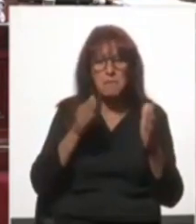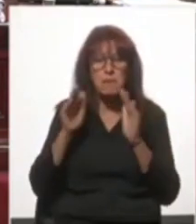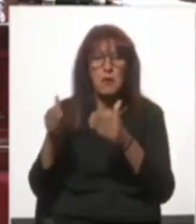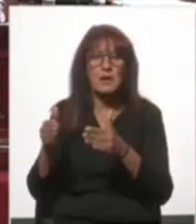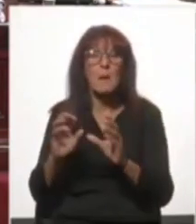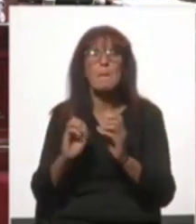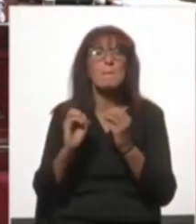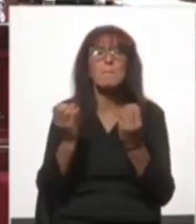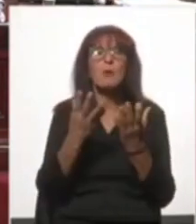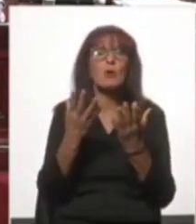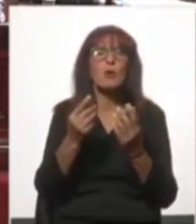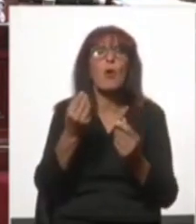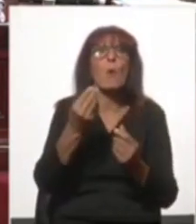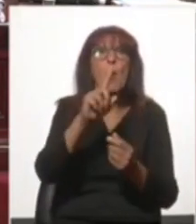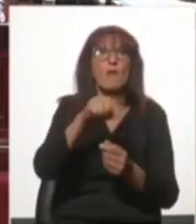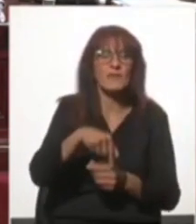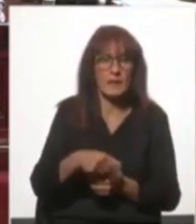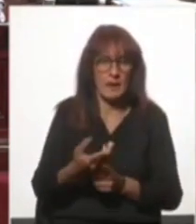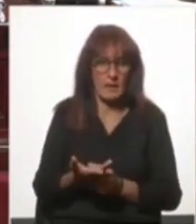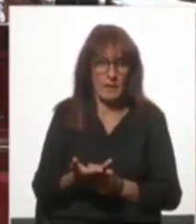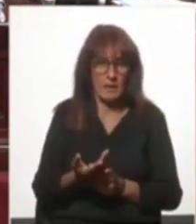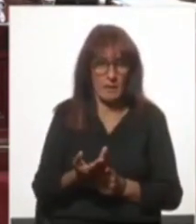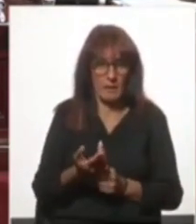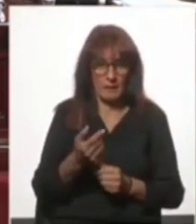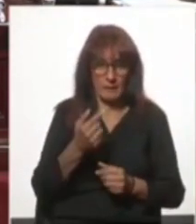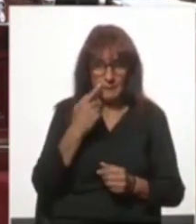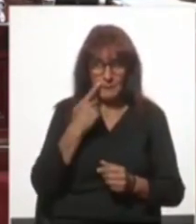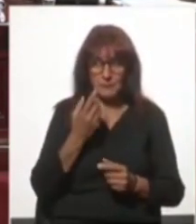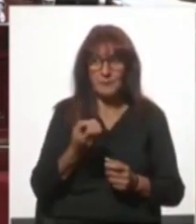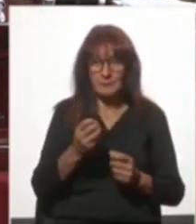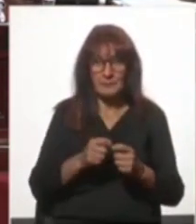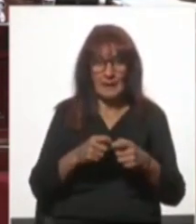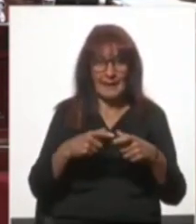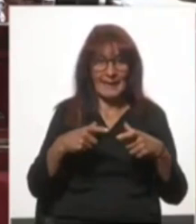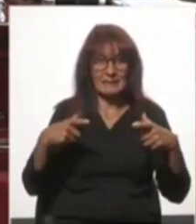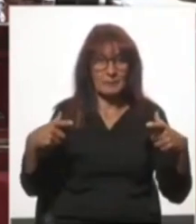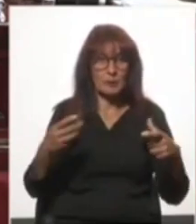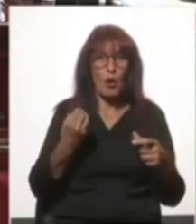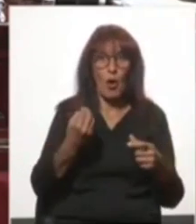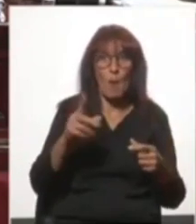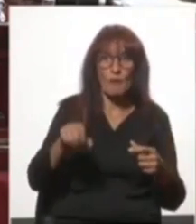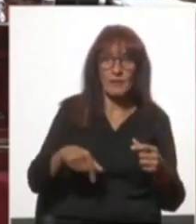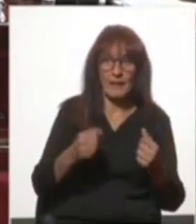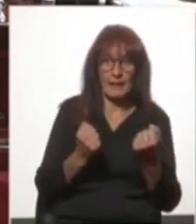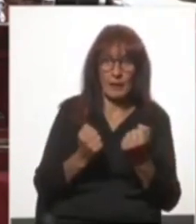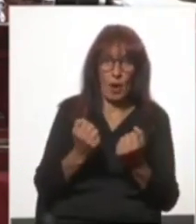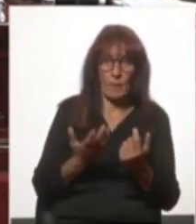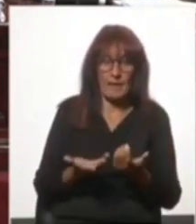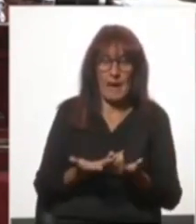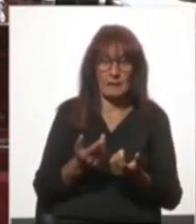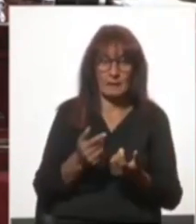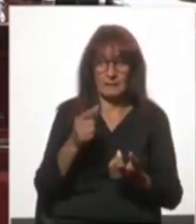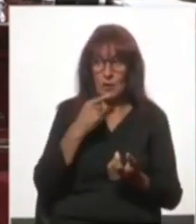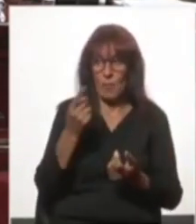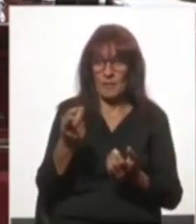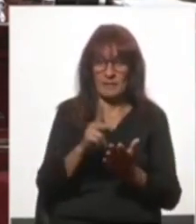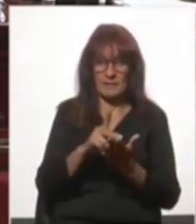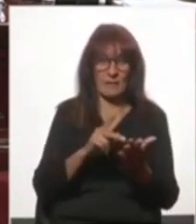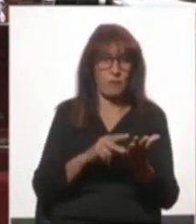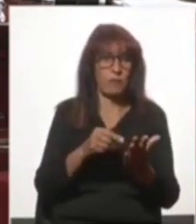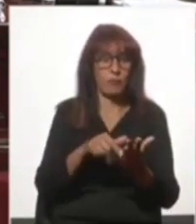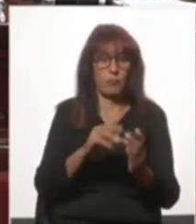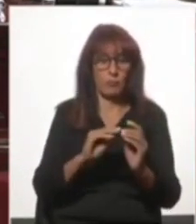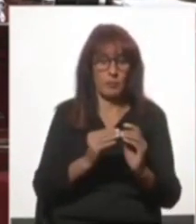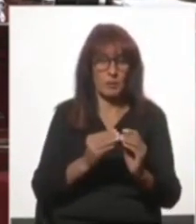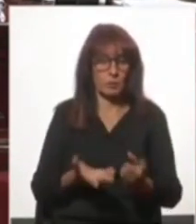por qué lado vienen las fuentes de crecimiento de la economía que soportan esta formulación presupuestal.